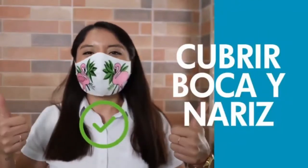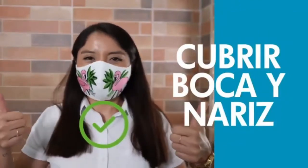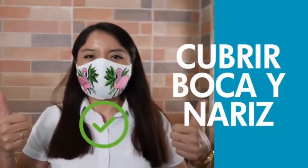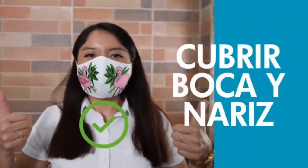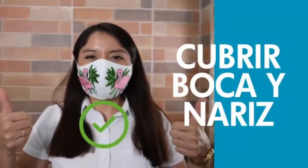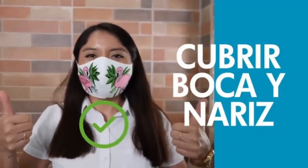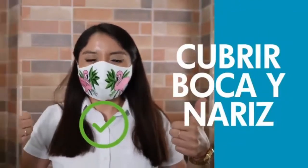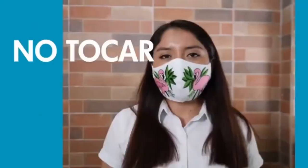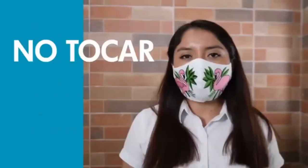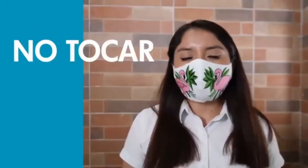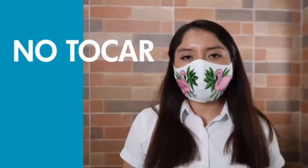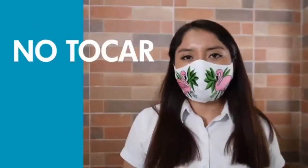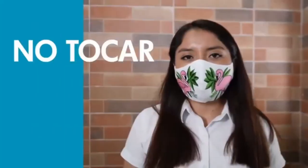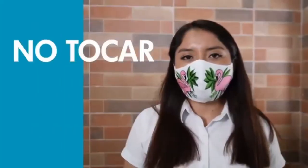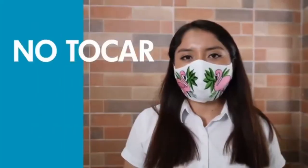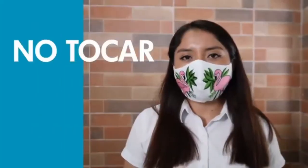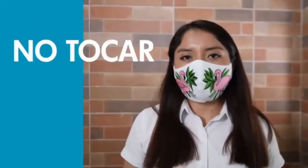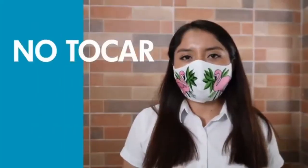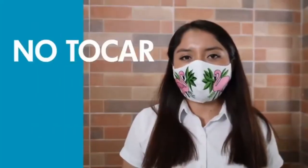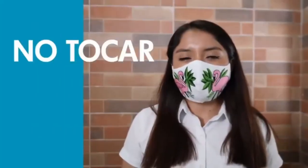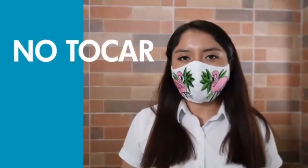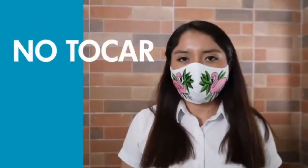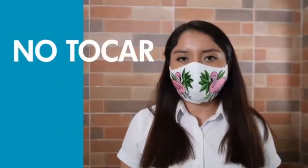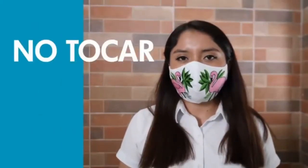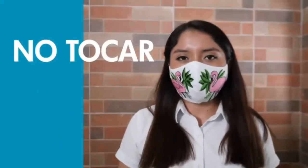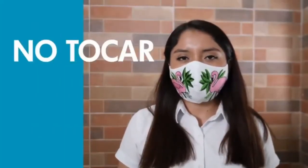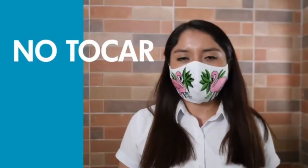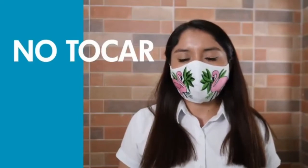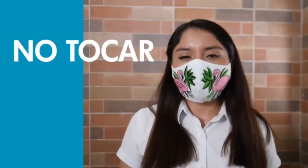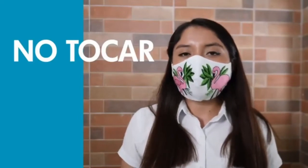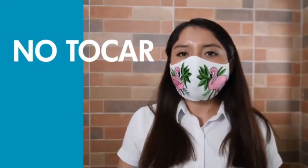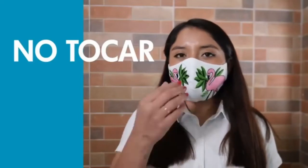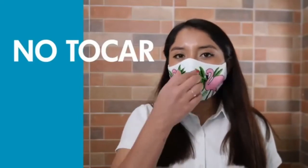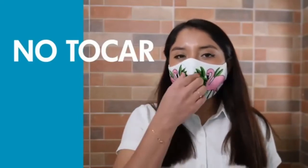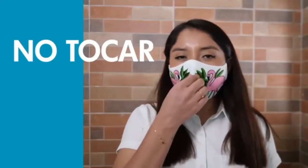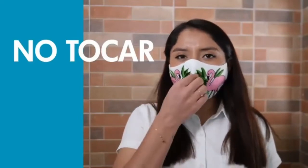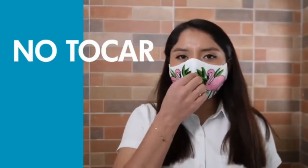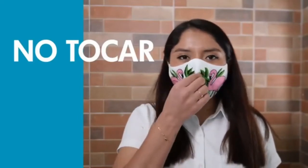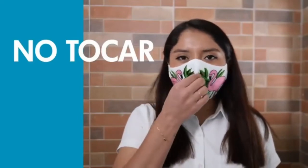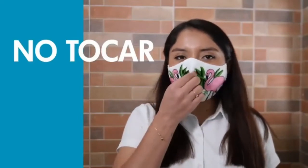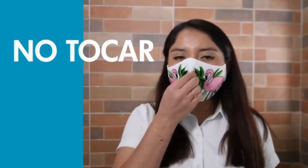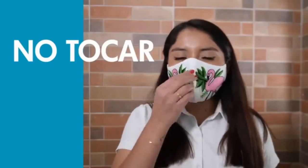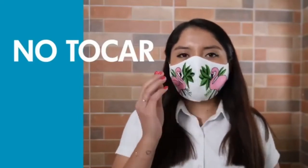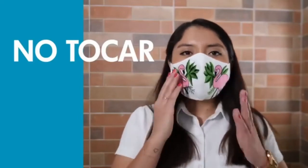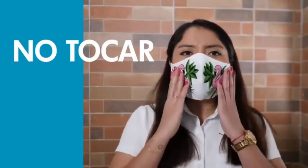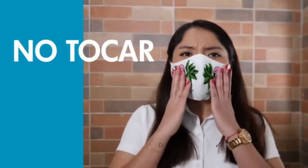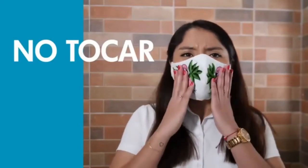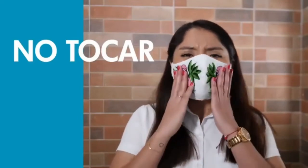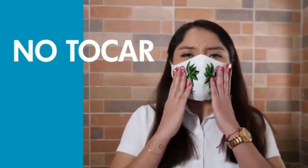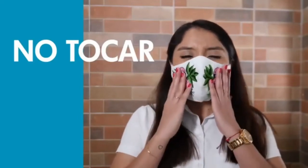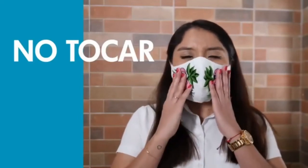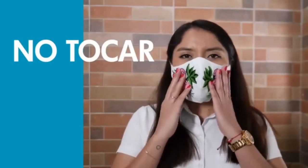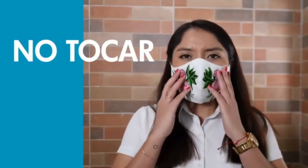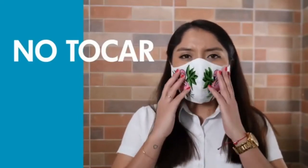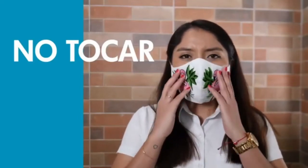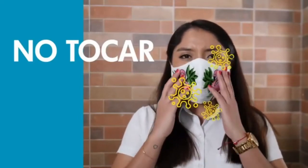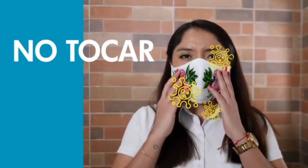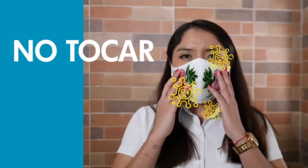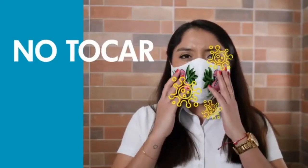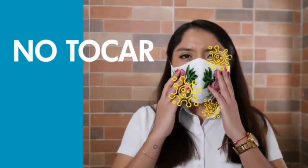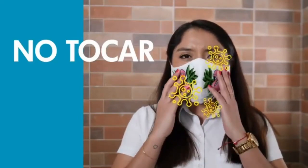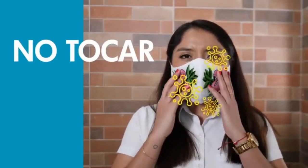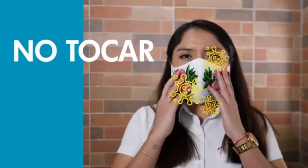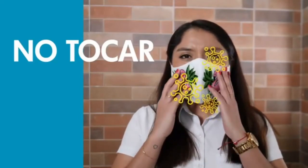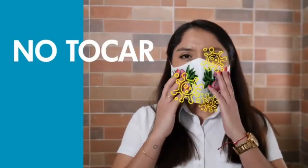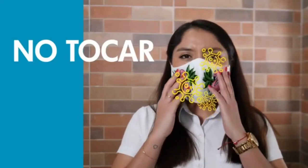nariz. Como la mayoría de los mexicanos no estamos acostumbrados a usarlo, el primer reflejo es tocarnos la cara y tratar de acomodarlo todo el